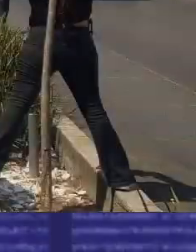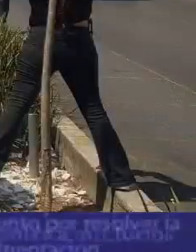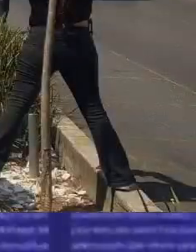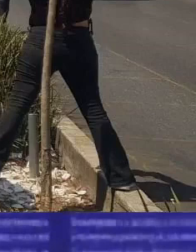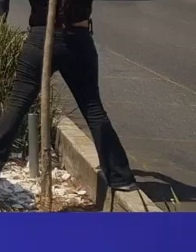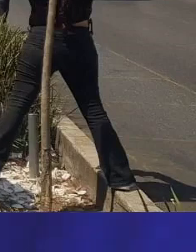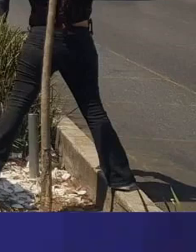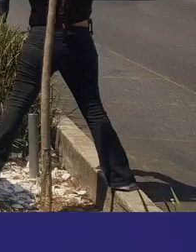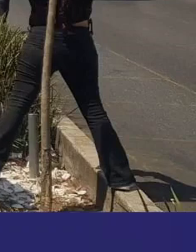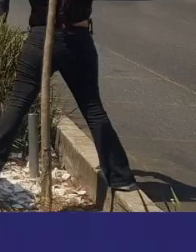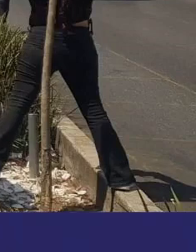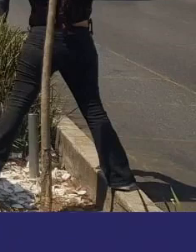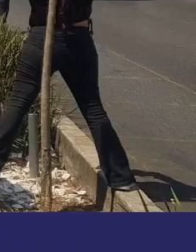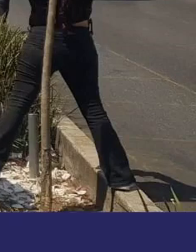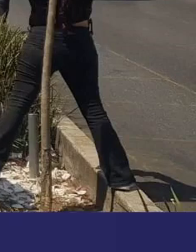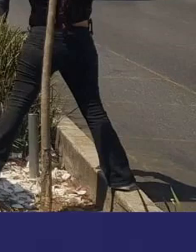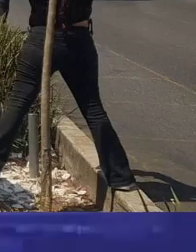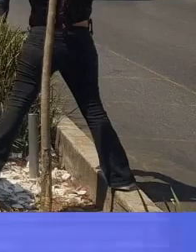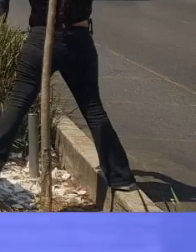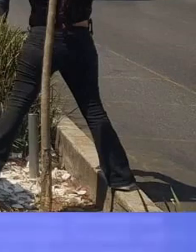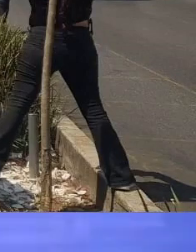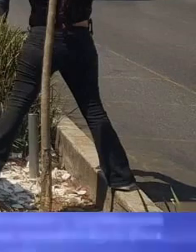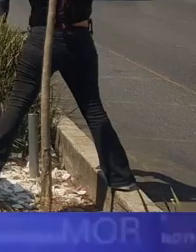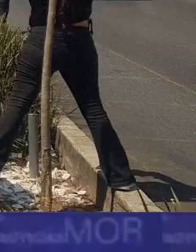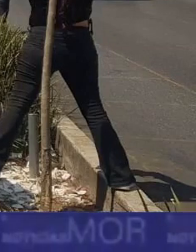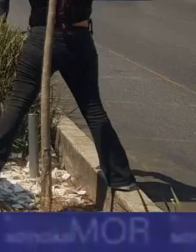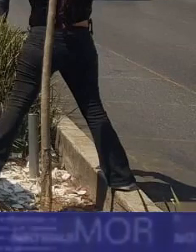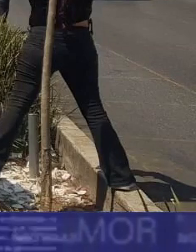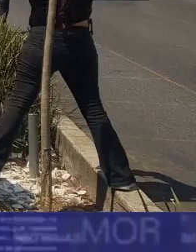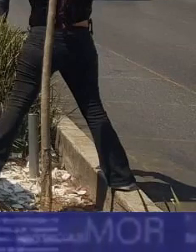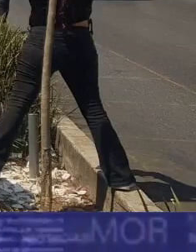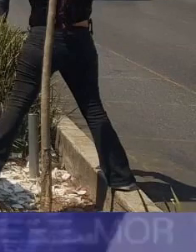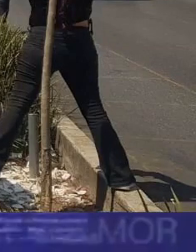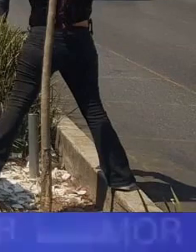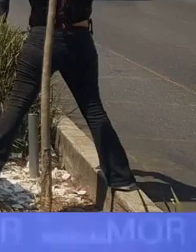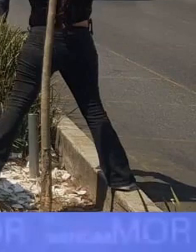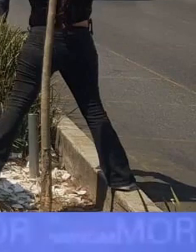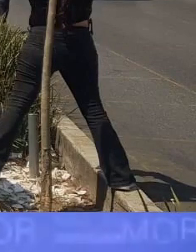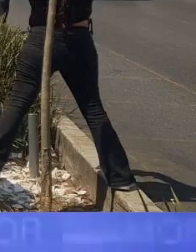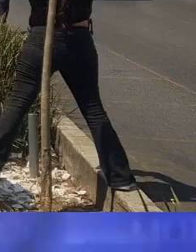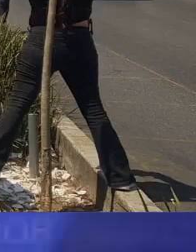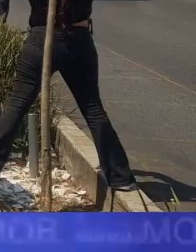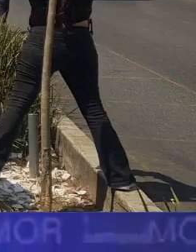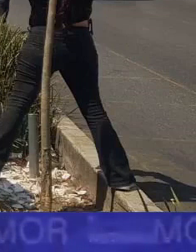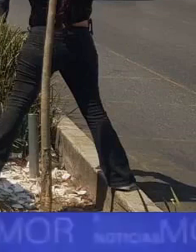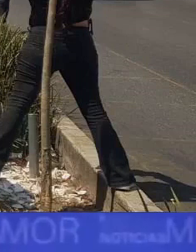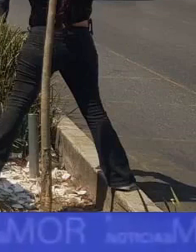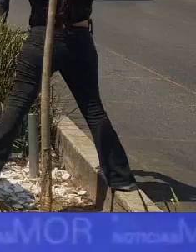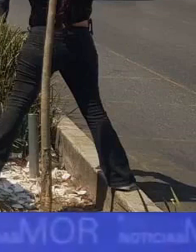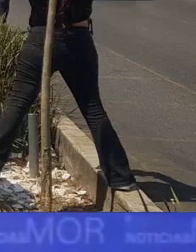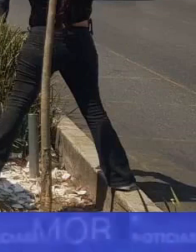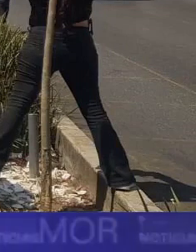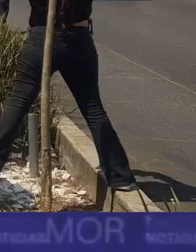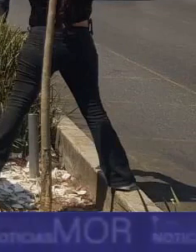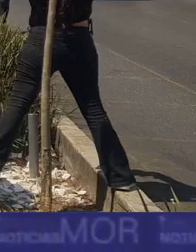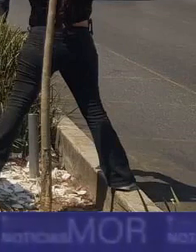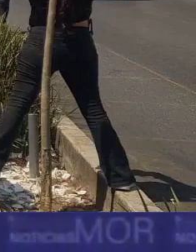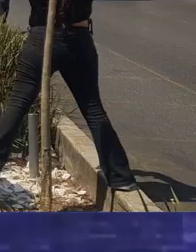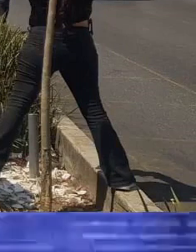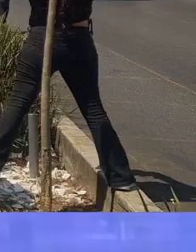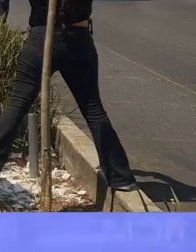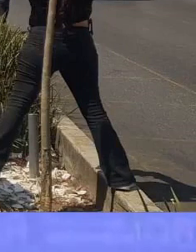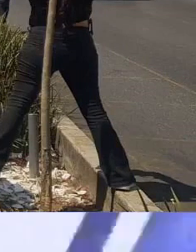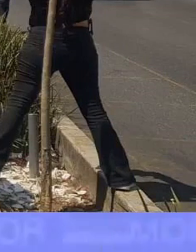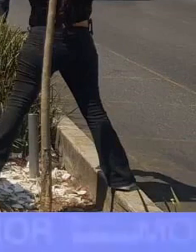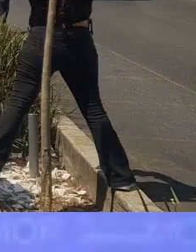hay declaraciones del presidente de la República en un acto que llevó a cabo el día de hoy allá en Palacio